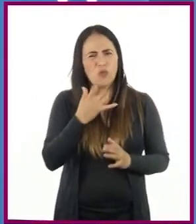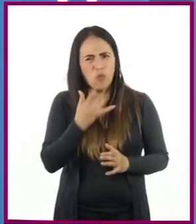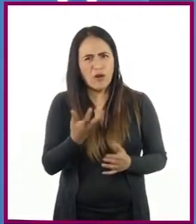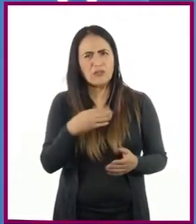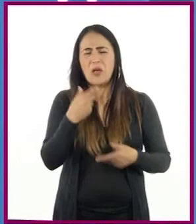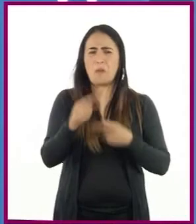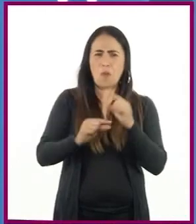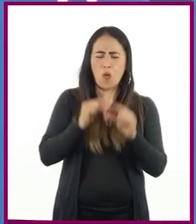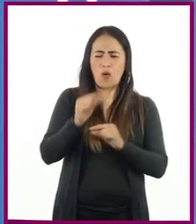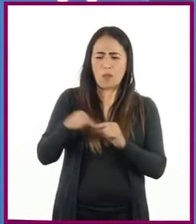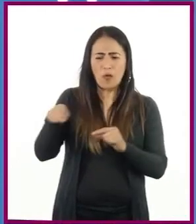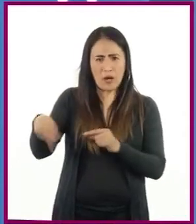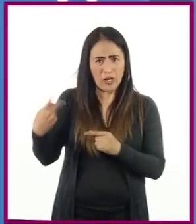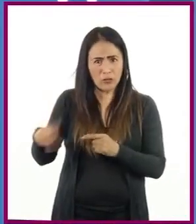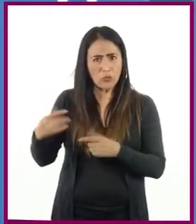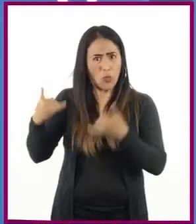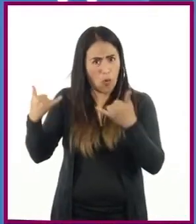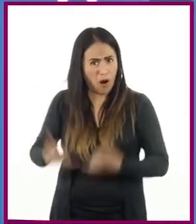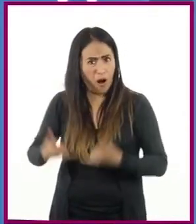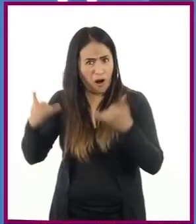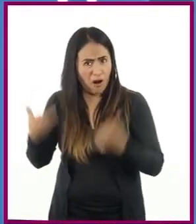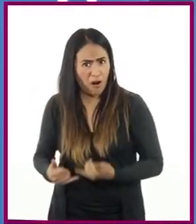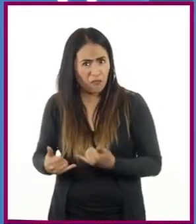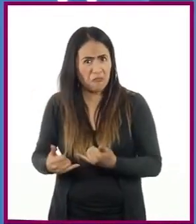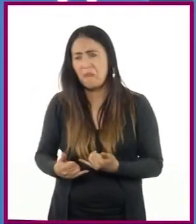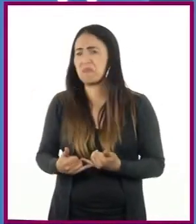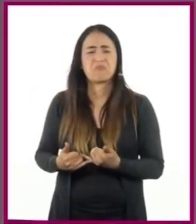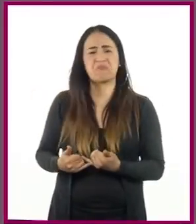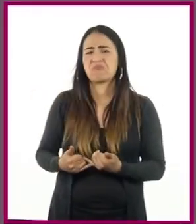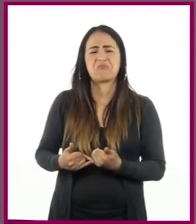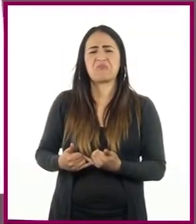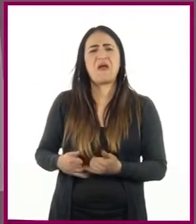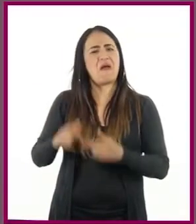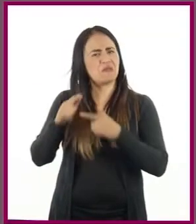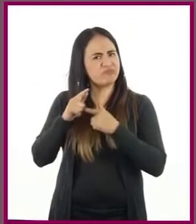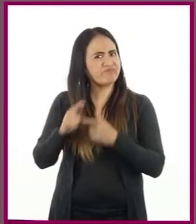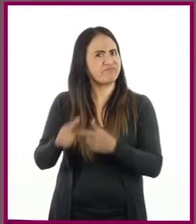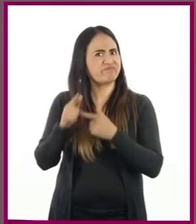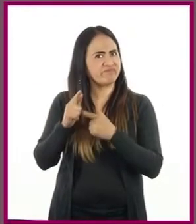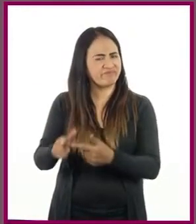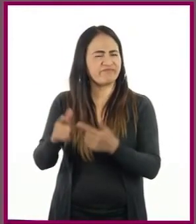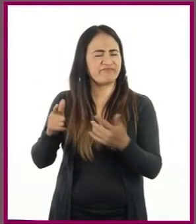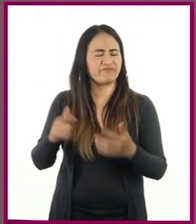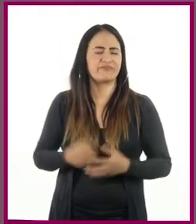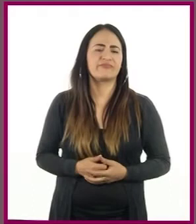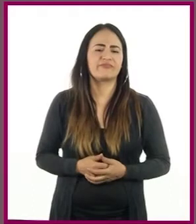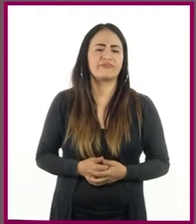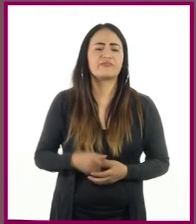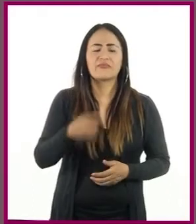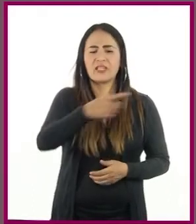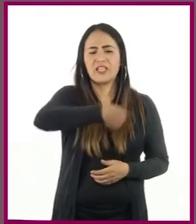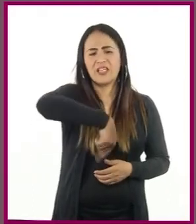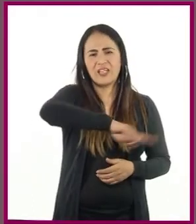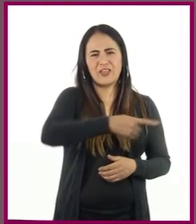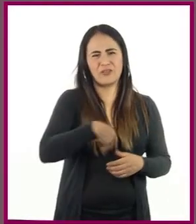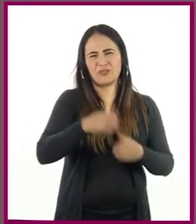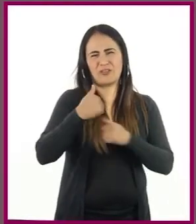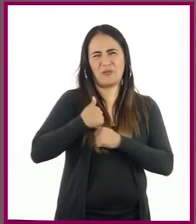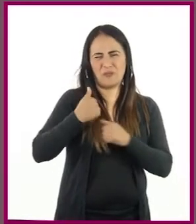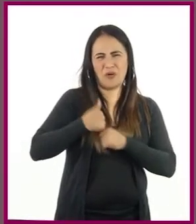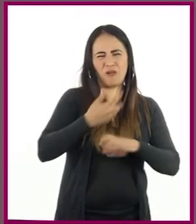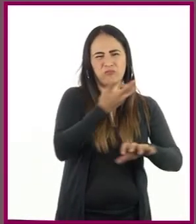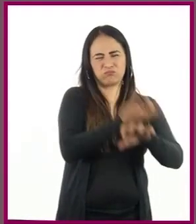logrado sofocar ni apagar los ánimos de sus contrincantes. En la opinión norteamericana, esto influenció